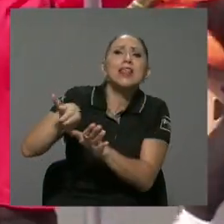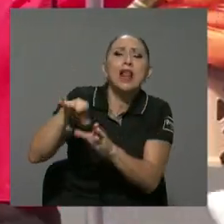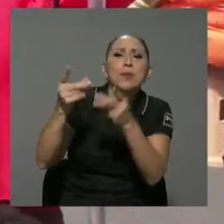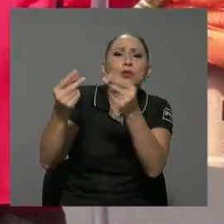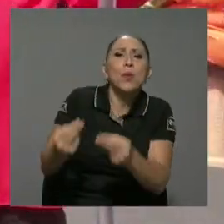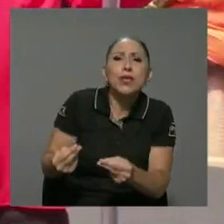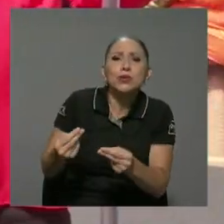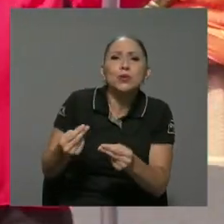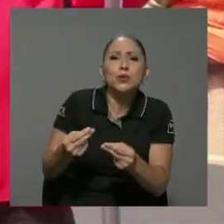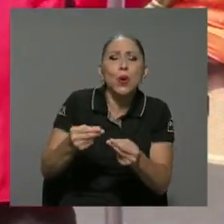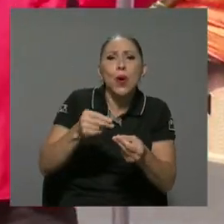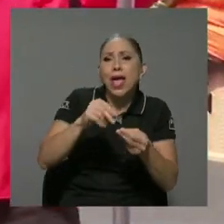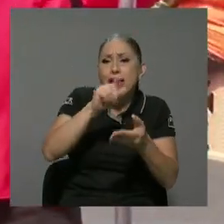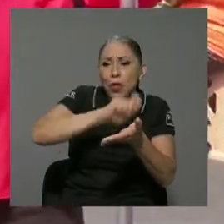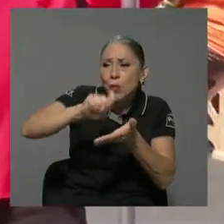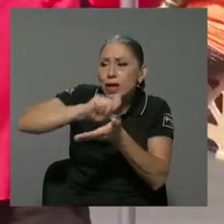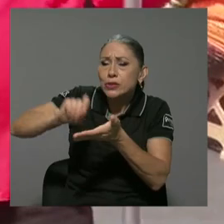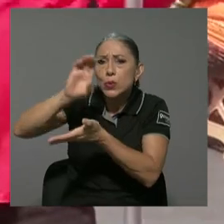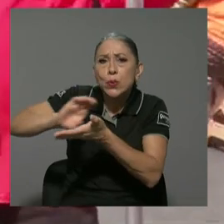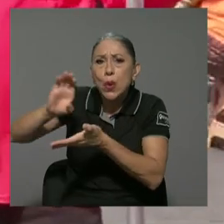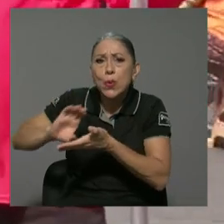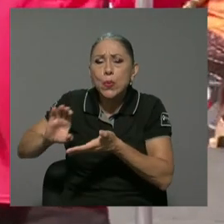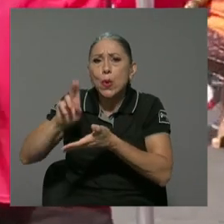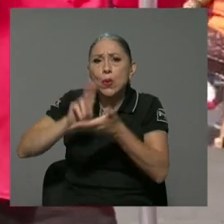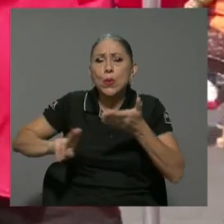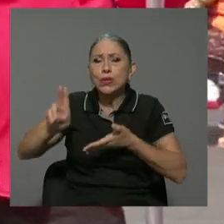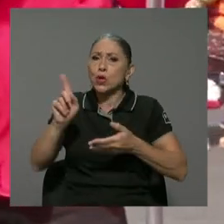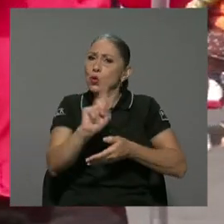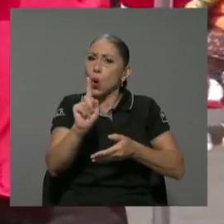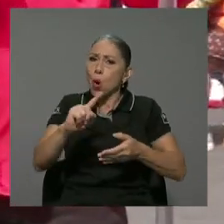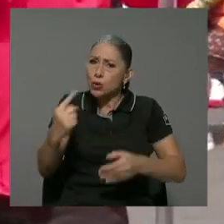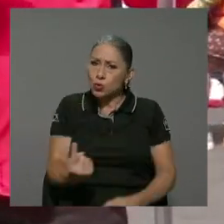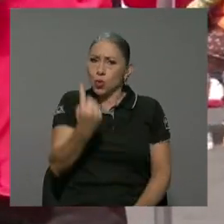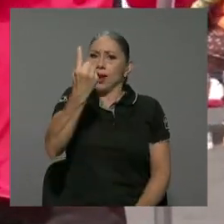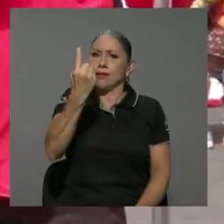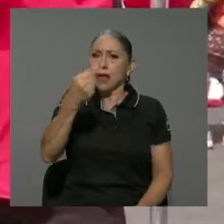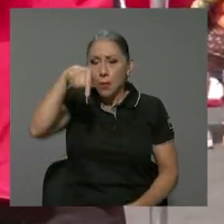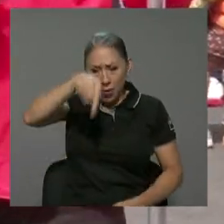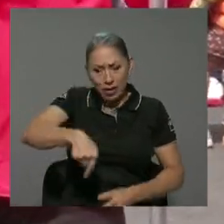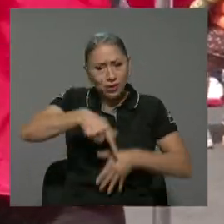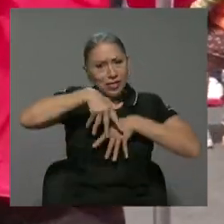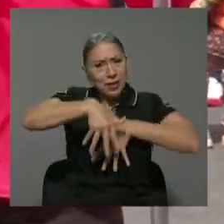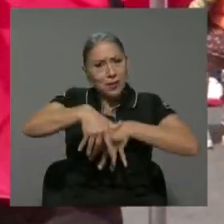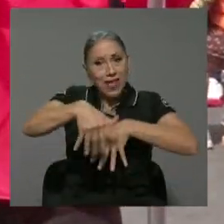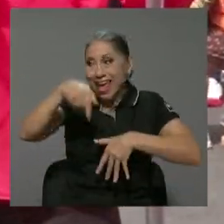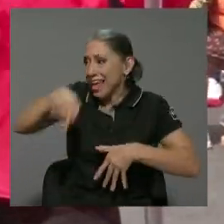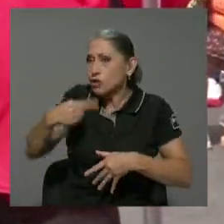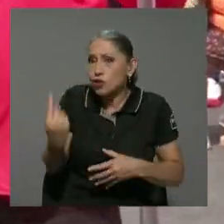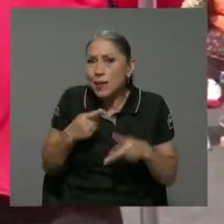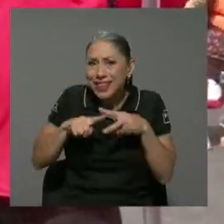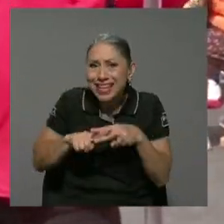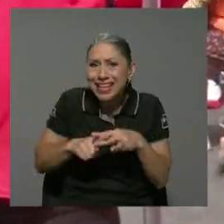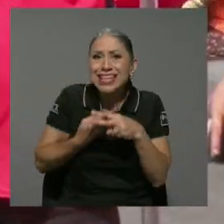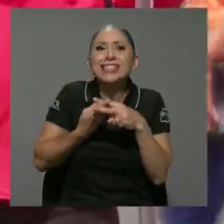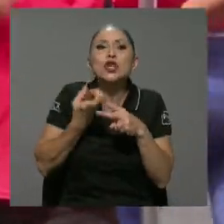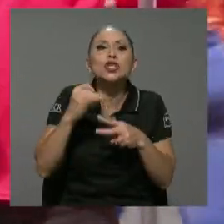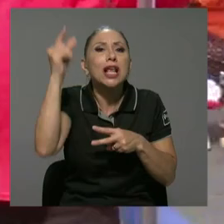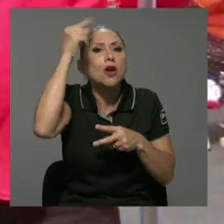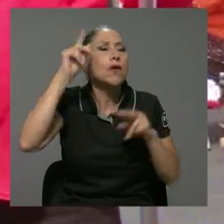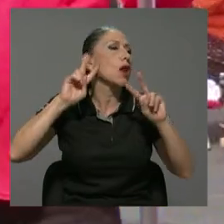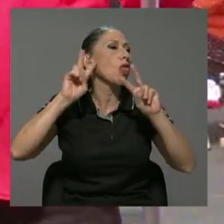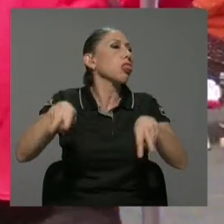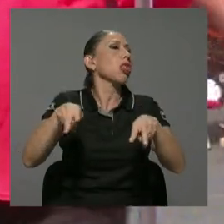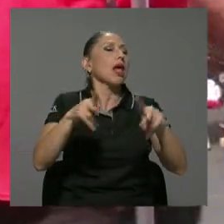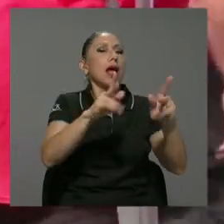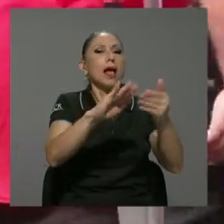secundaria. No, es una sola. Y por eso esta manifestación, que es el inicio, si este gobierno no escucha al pueblo.